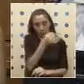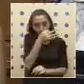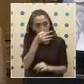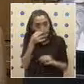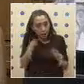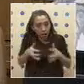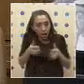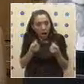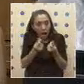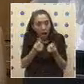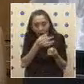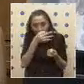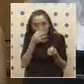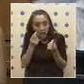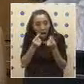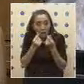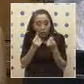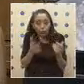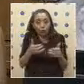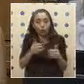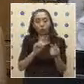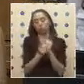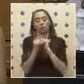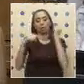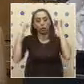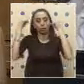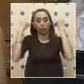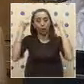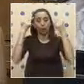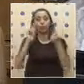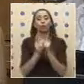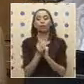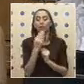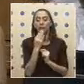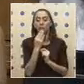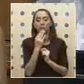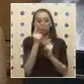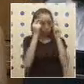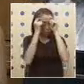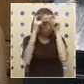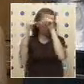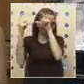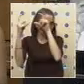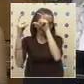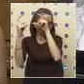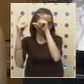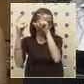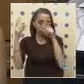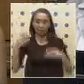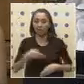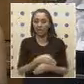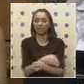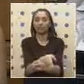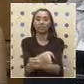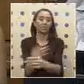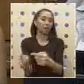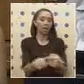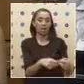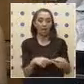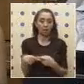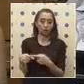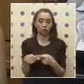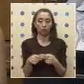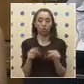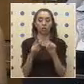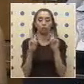y a la locura, sino que también hay un fetiche que nos atraviesa transversalmente como sociedad en relación